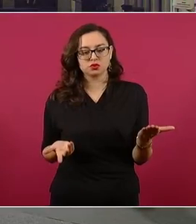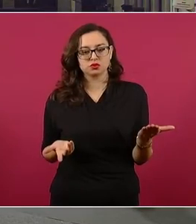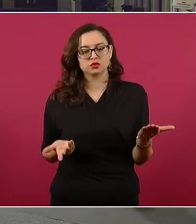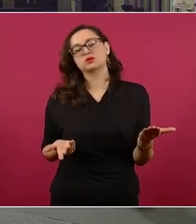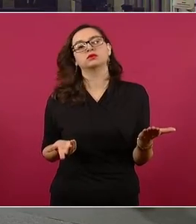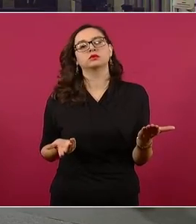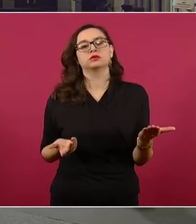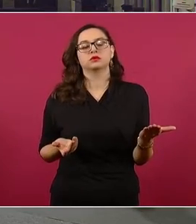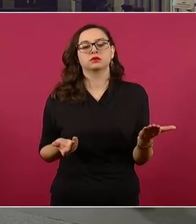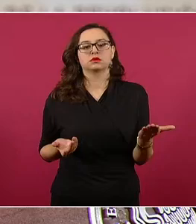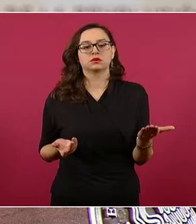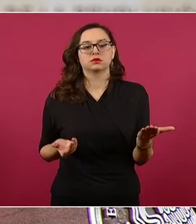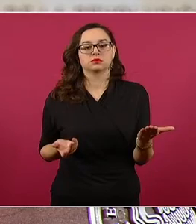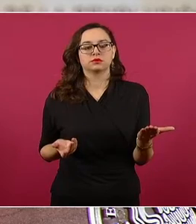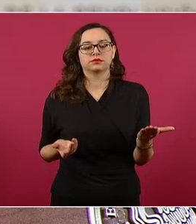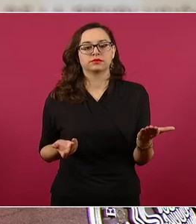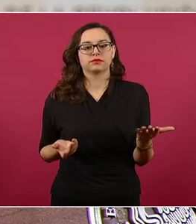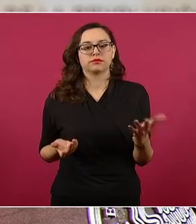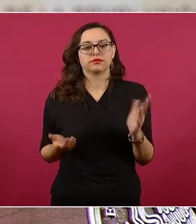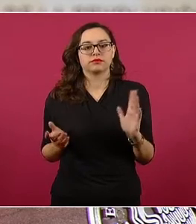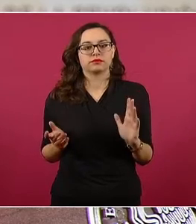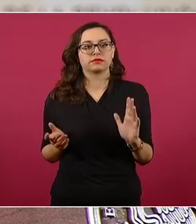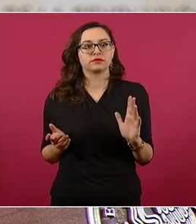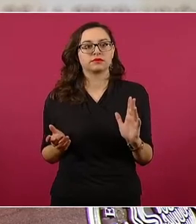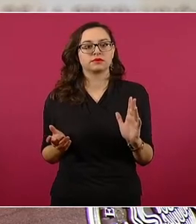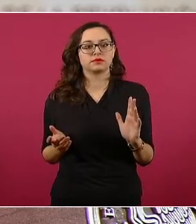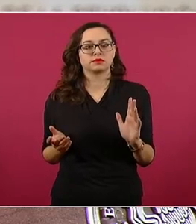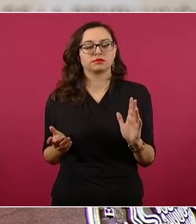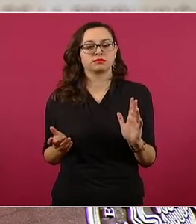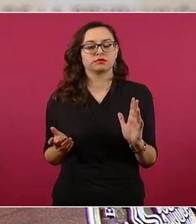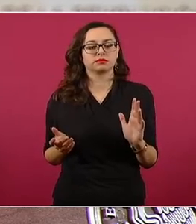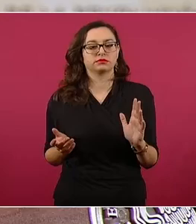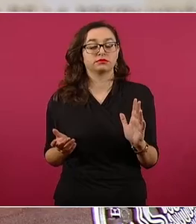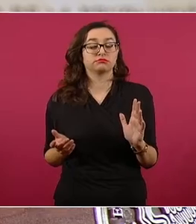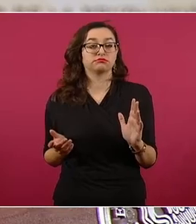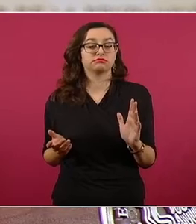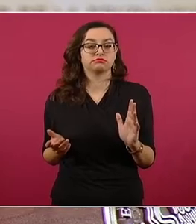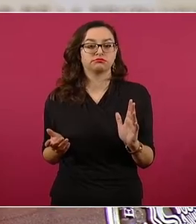porque es como el nombramiento de